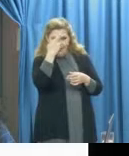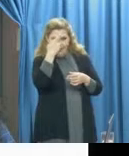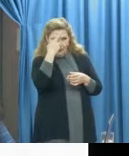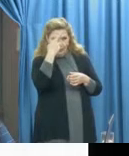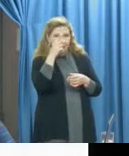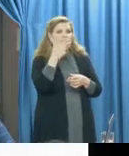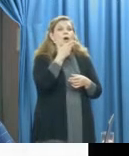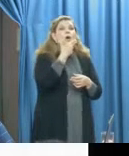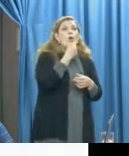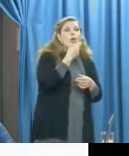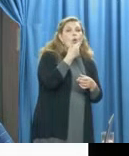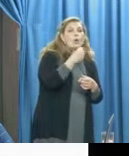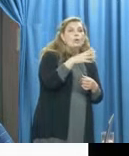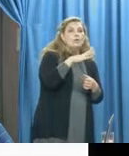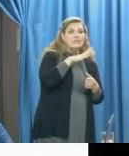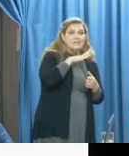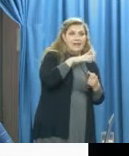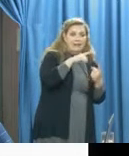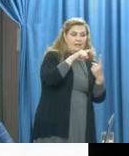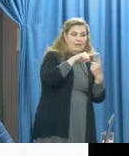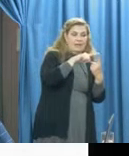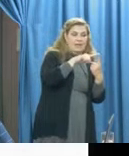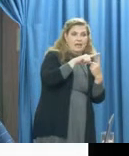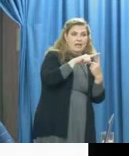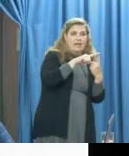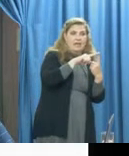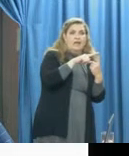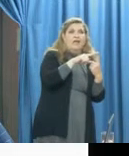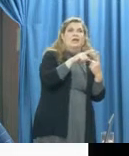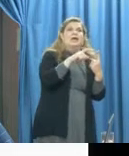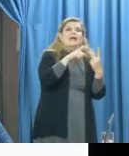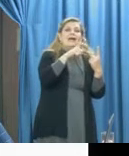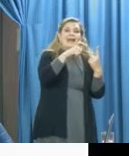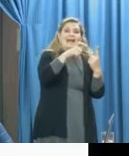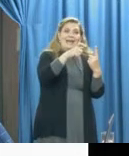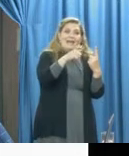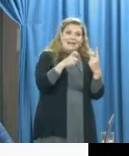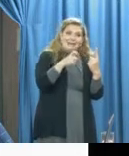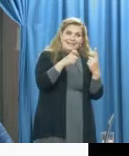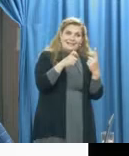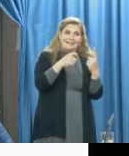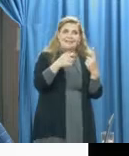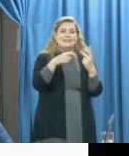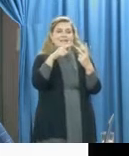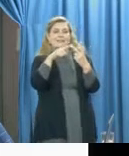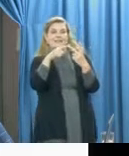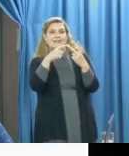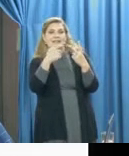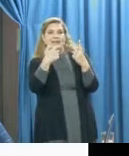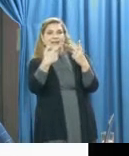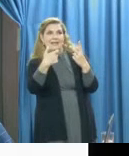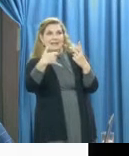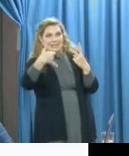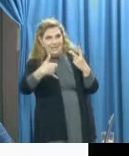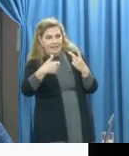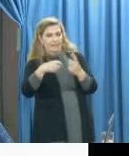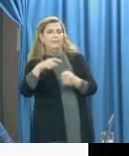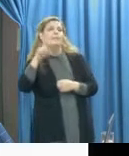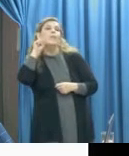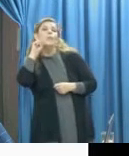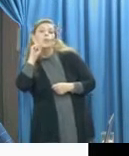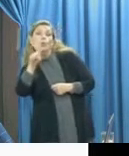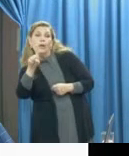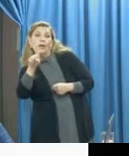los varones tienen un cromosoma X y un cromosoma Y. Las mujeres tenemos dos